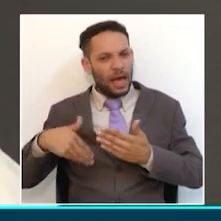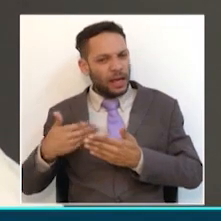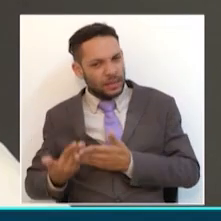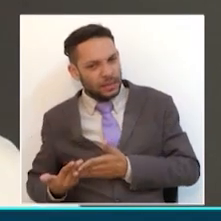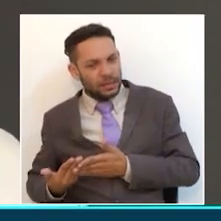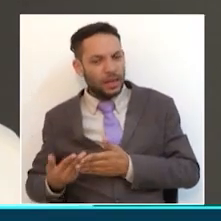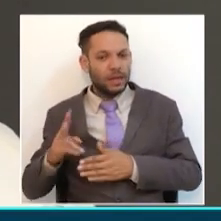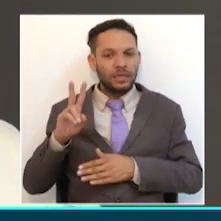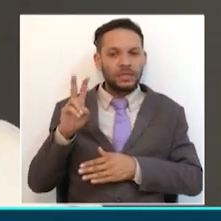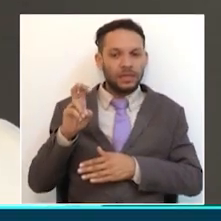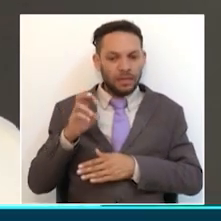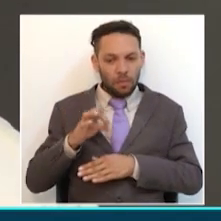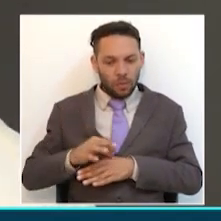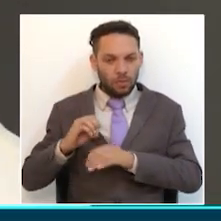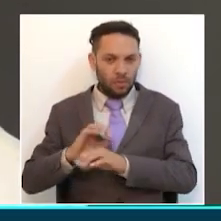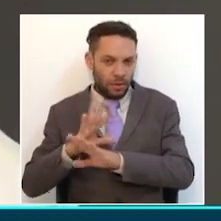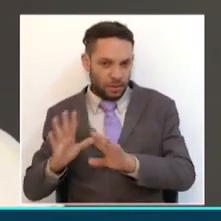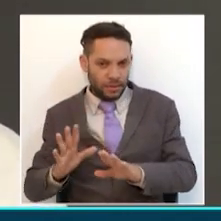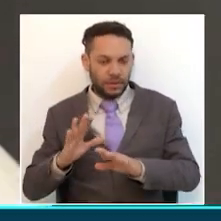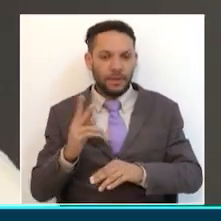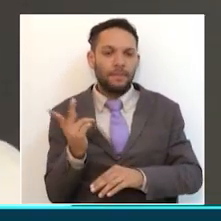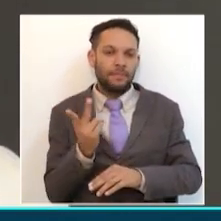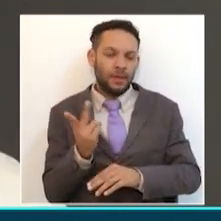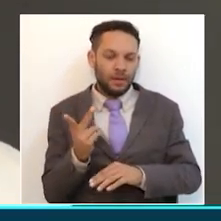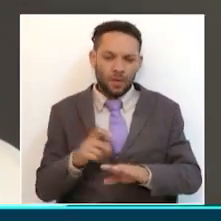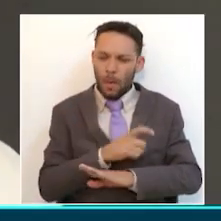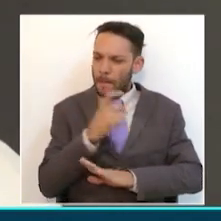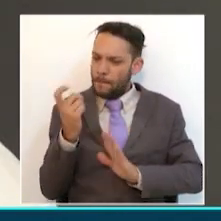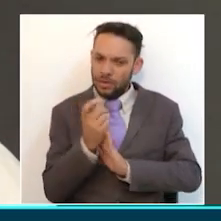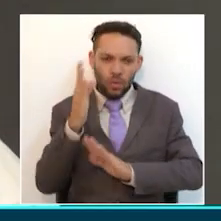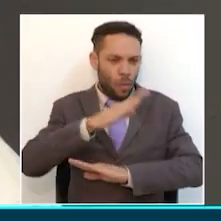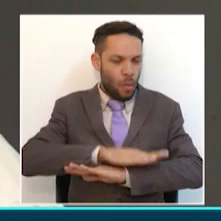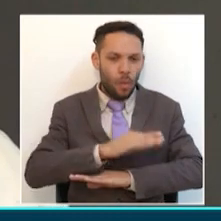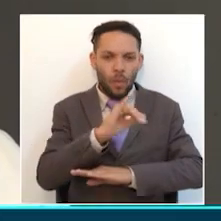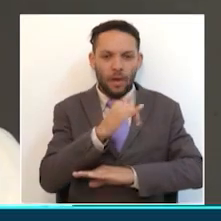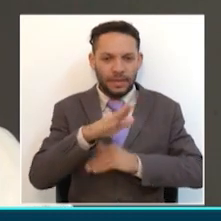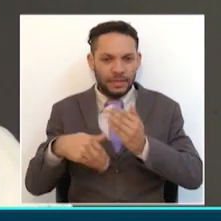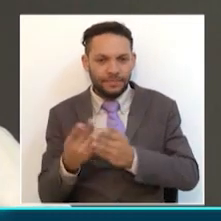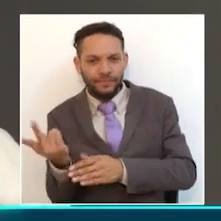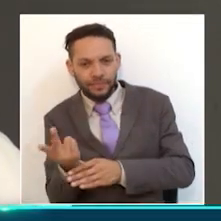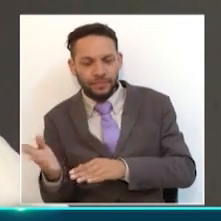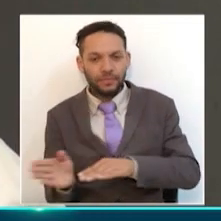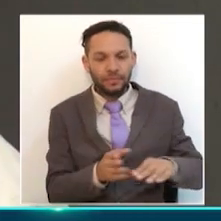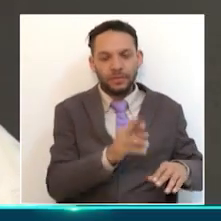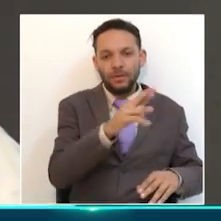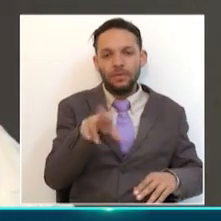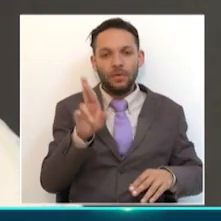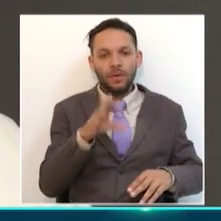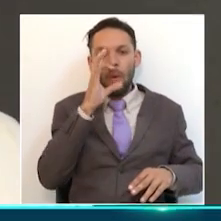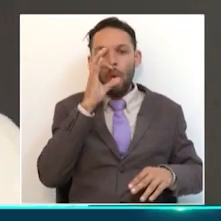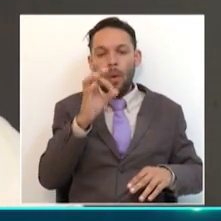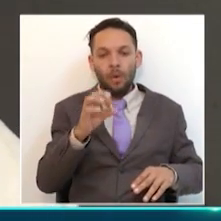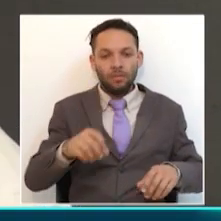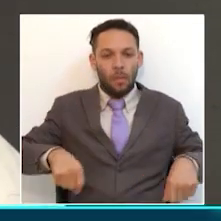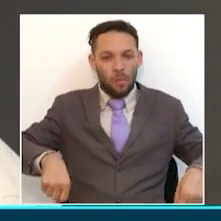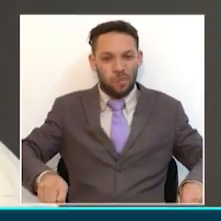hasta las 7 de la mañana del viernes, es decir, todo el día jueves hasta el viernes. Prohibición de parrillero en motos,